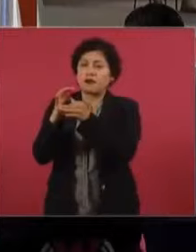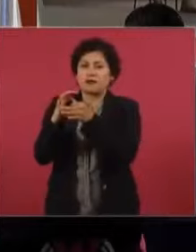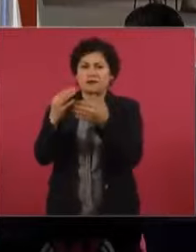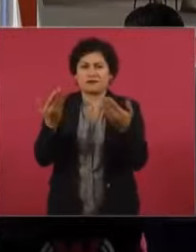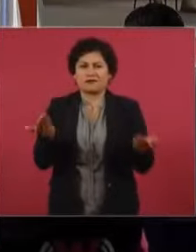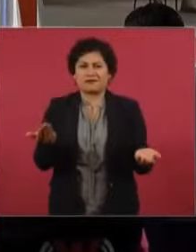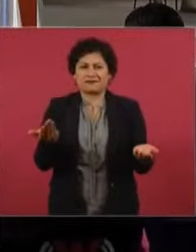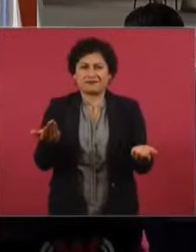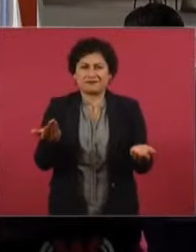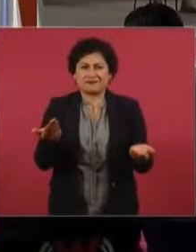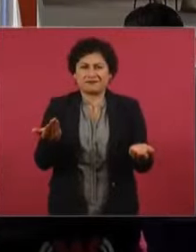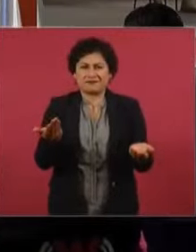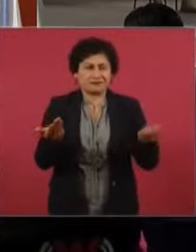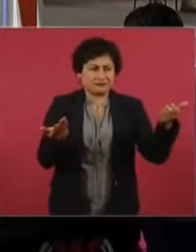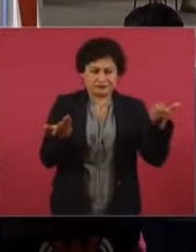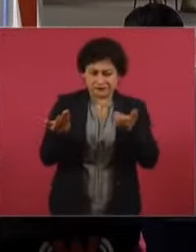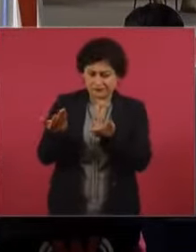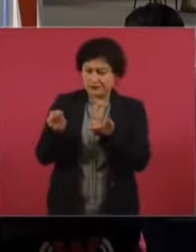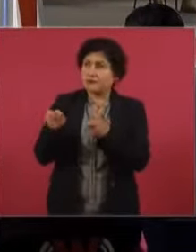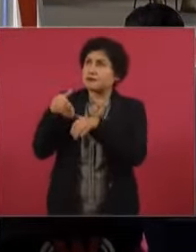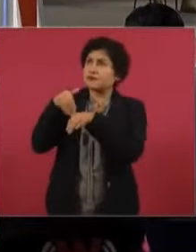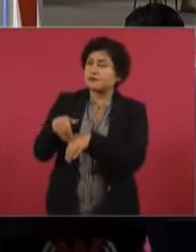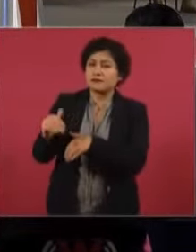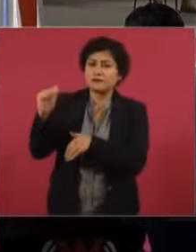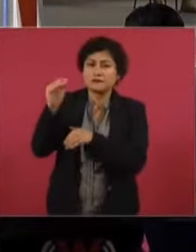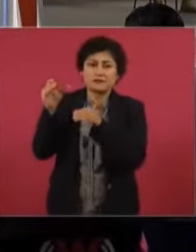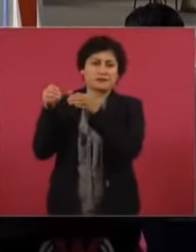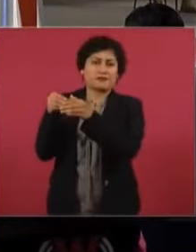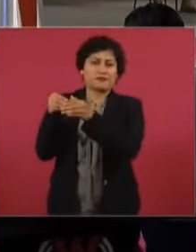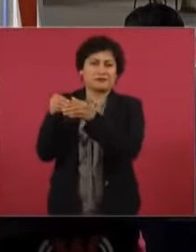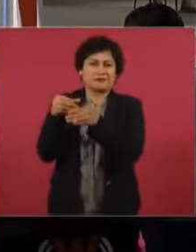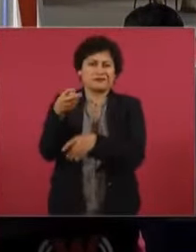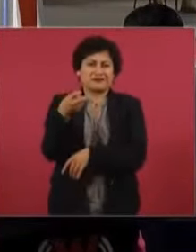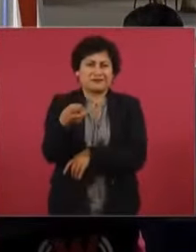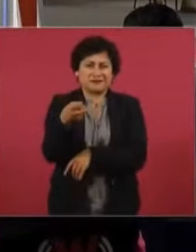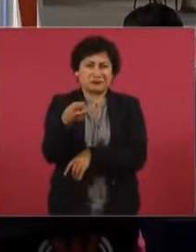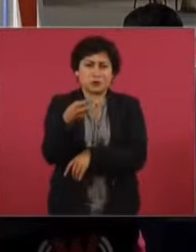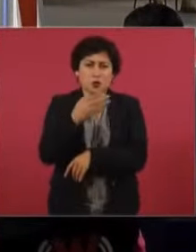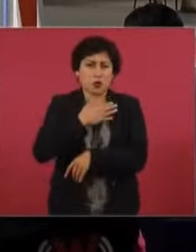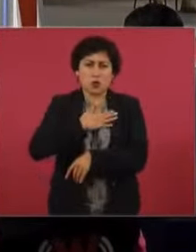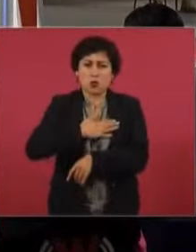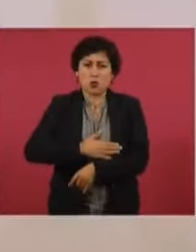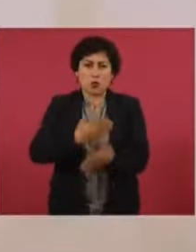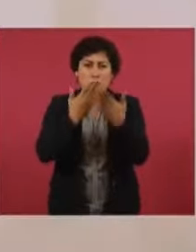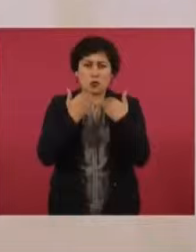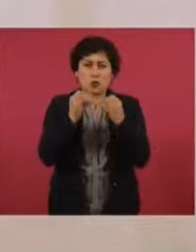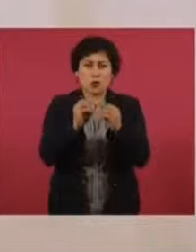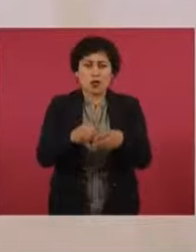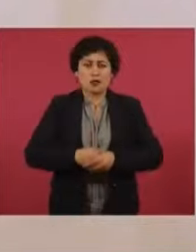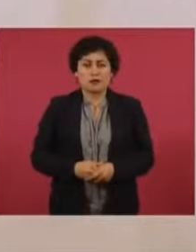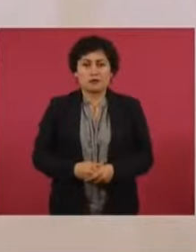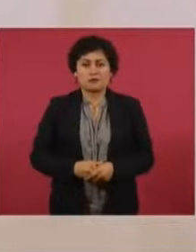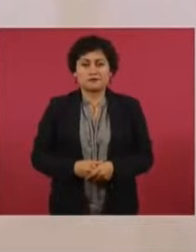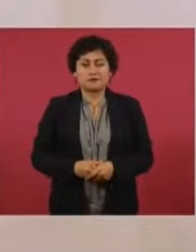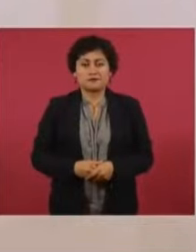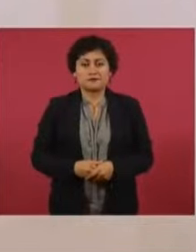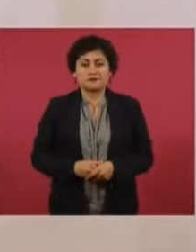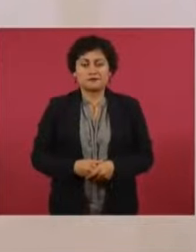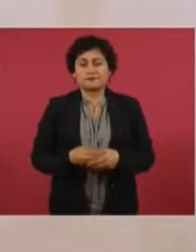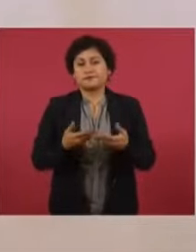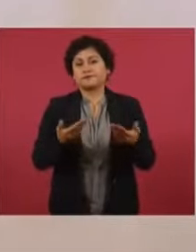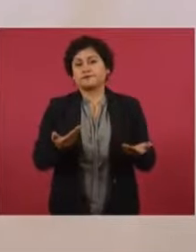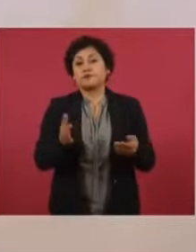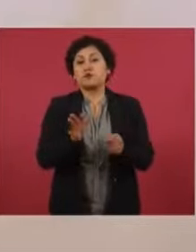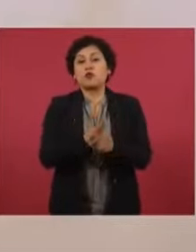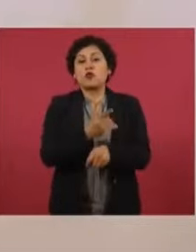Giovanni Falcone, que peleó contra la mafia italiana, que el único lugar donde la austeridad nunca funciona es en las áreas